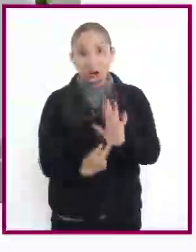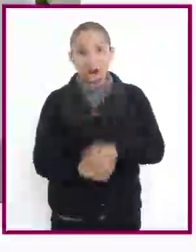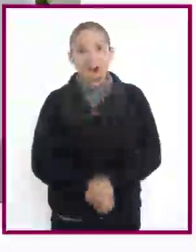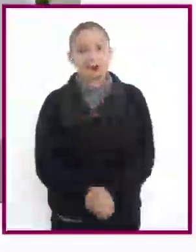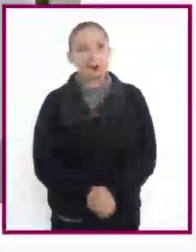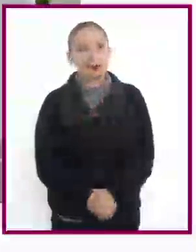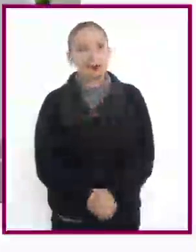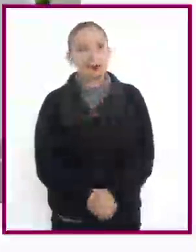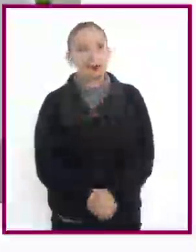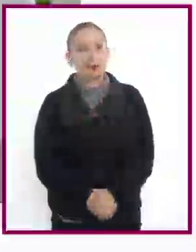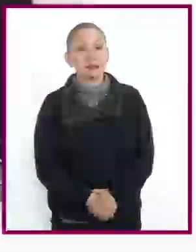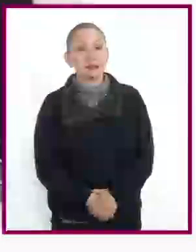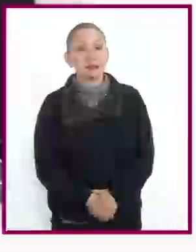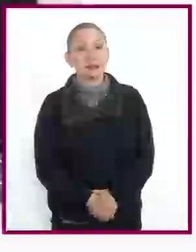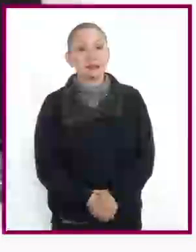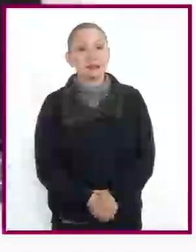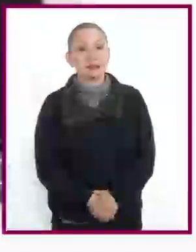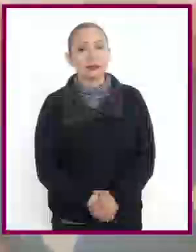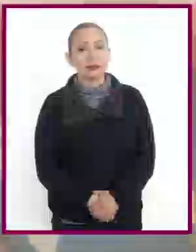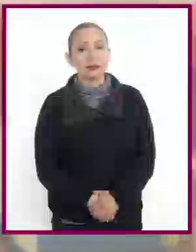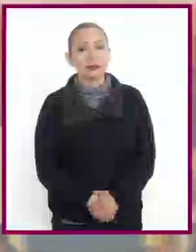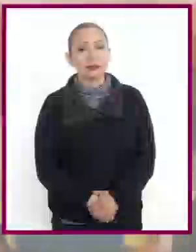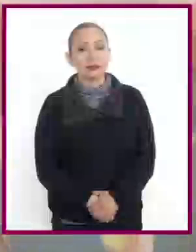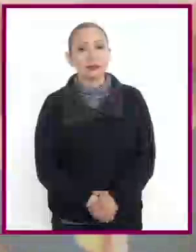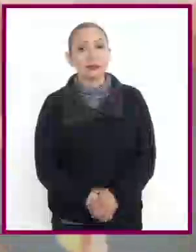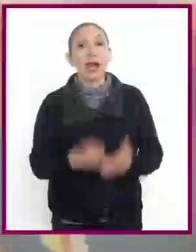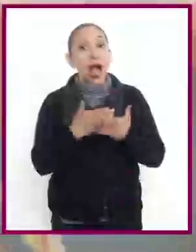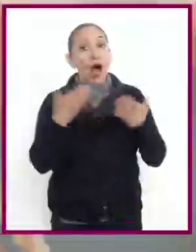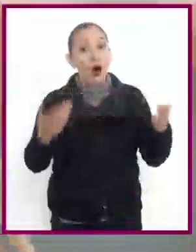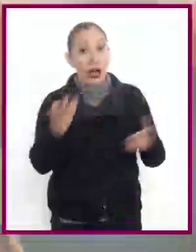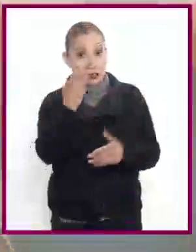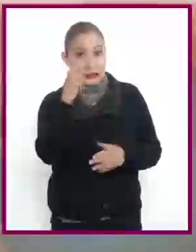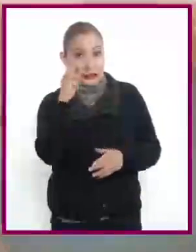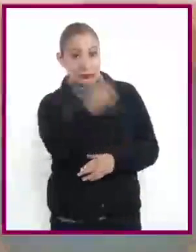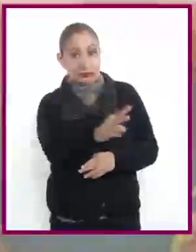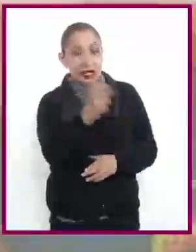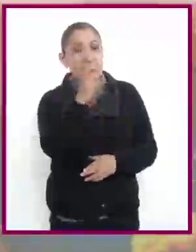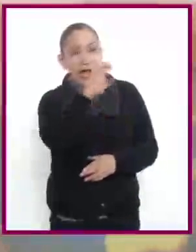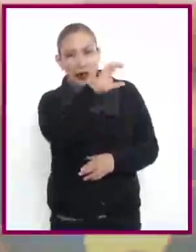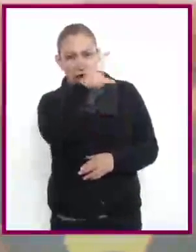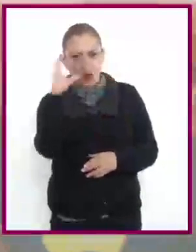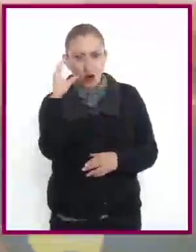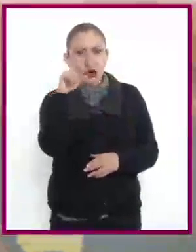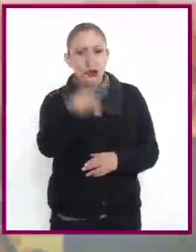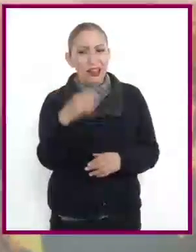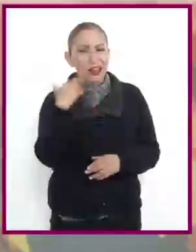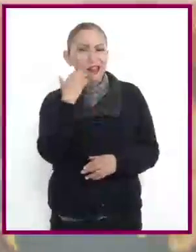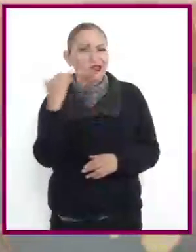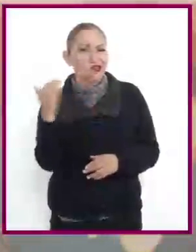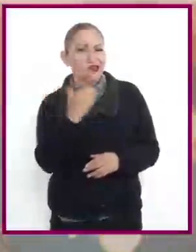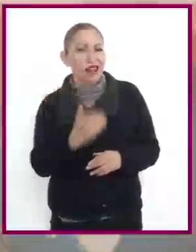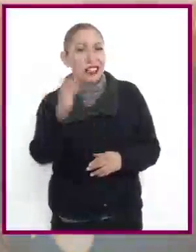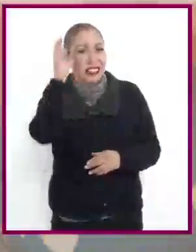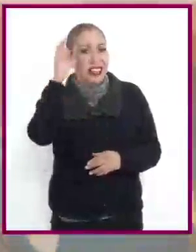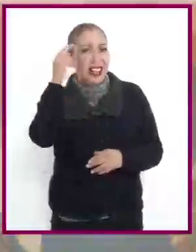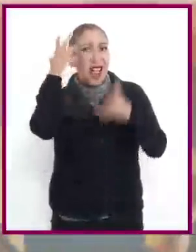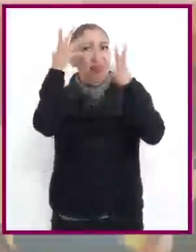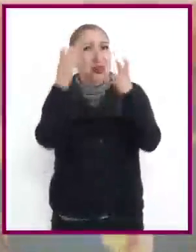planeta y procurar el bienestar de todas y todos. ¿Qué tal? Espero se les estén pasando súper recontra mega